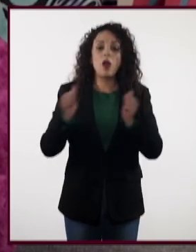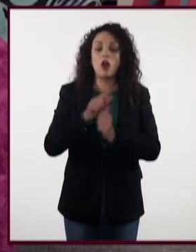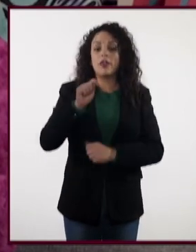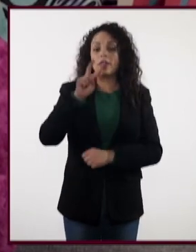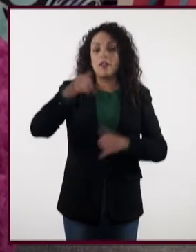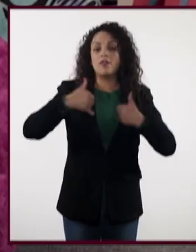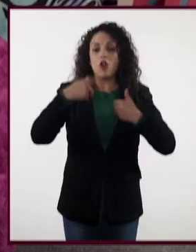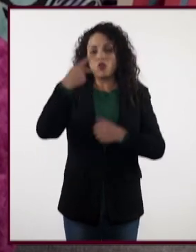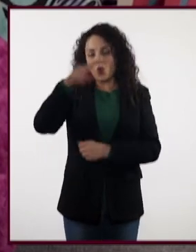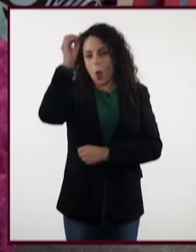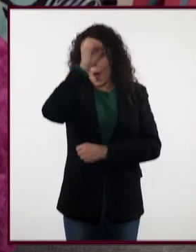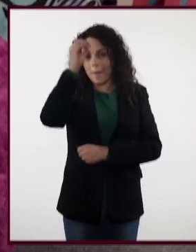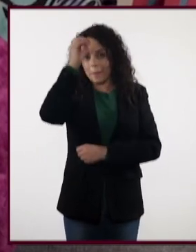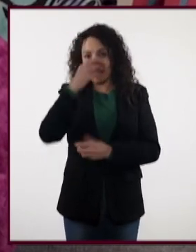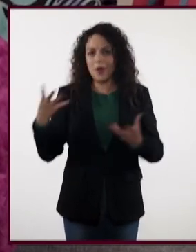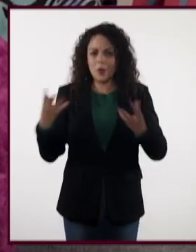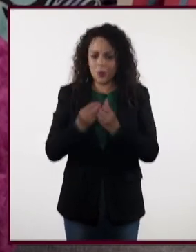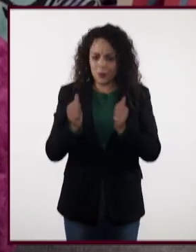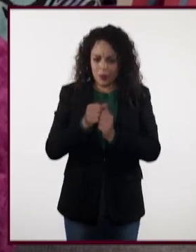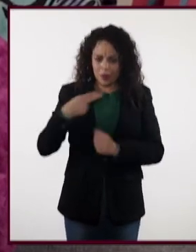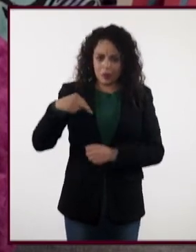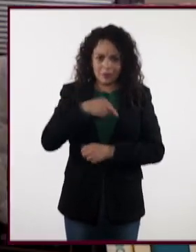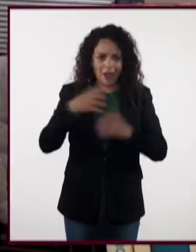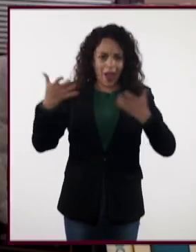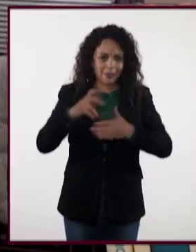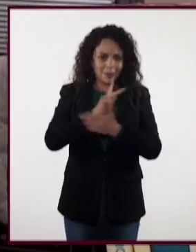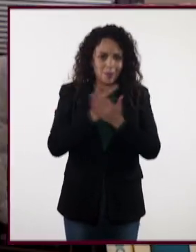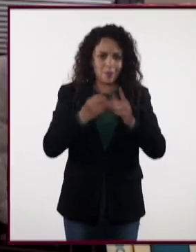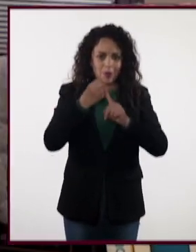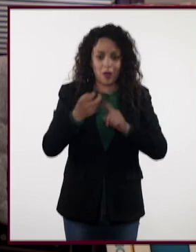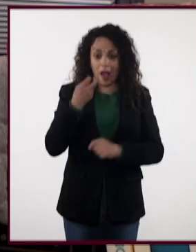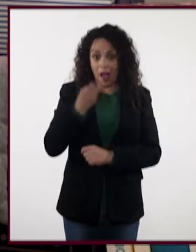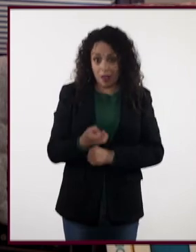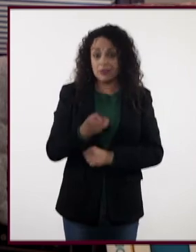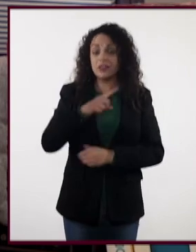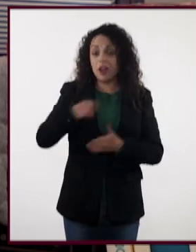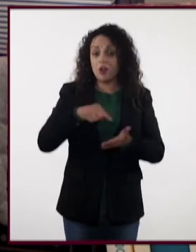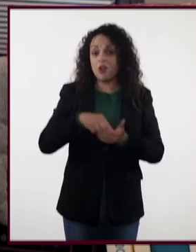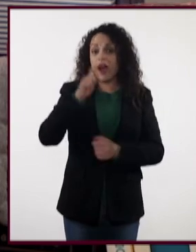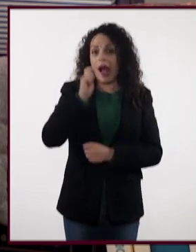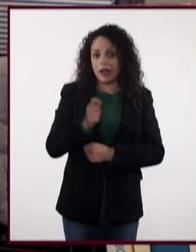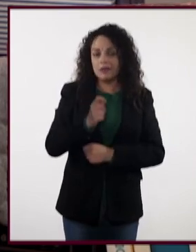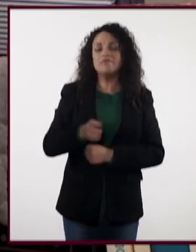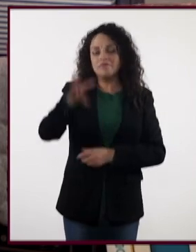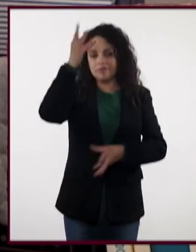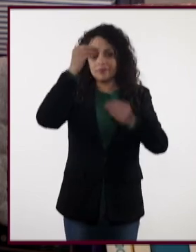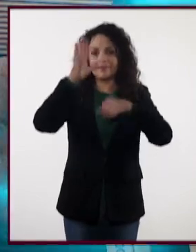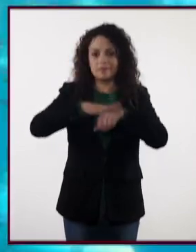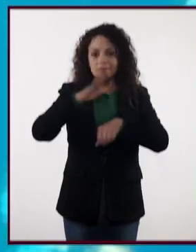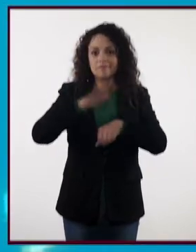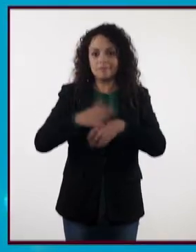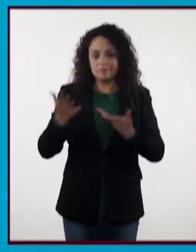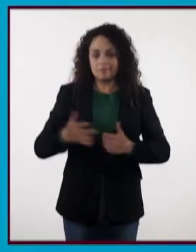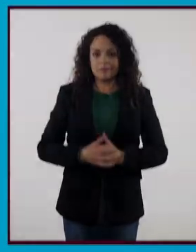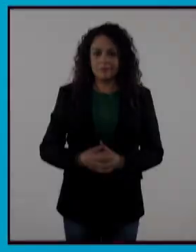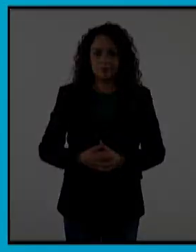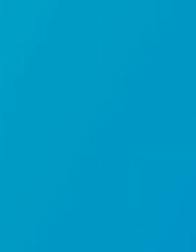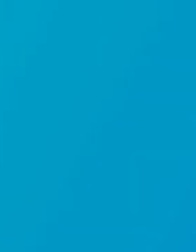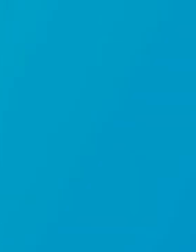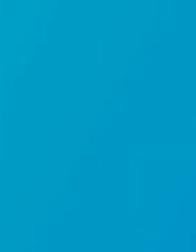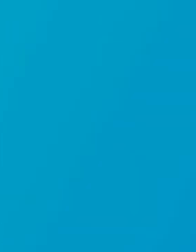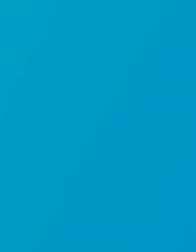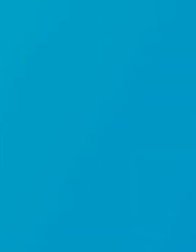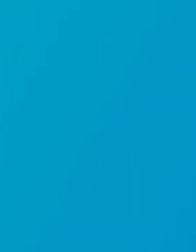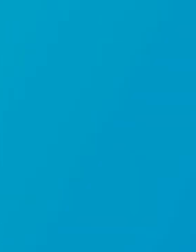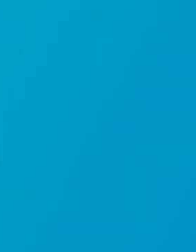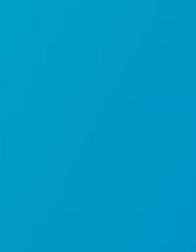tus opiniones. Haz este programa con nosotros. Un espacio de reflexión y construcción de conocimientos.